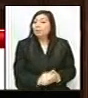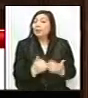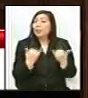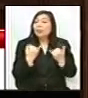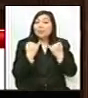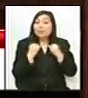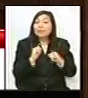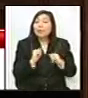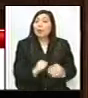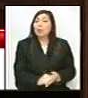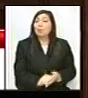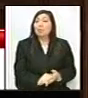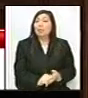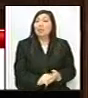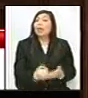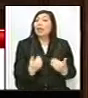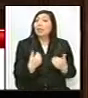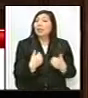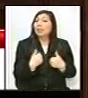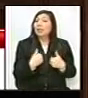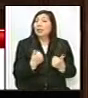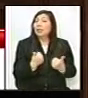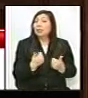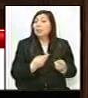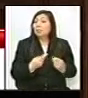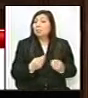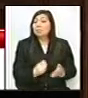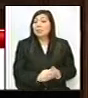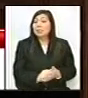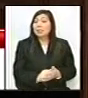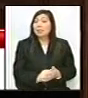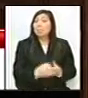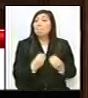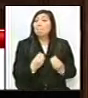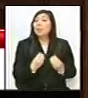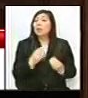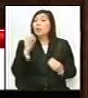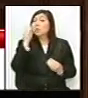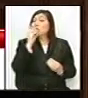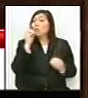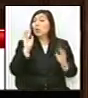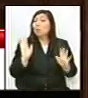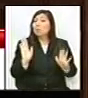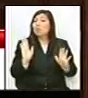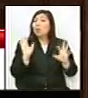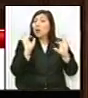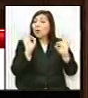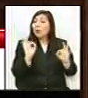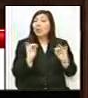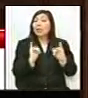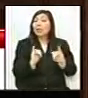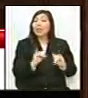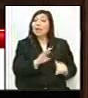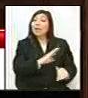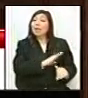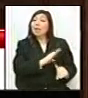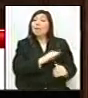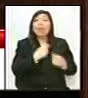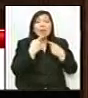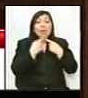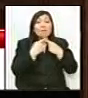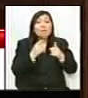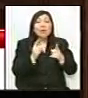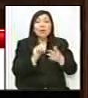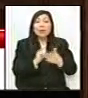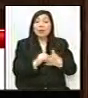Este informe no tiene la calidad de medio de prueba, porque es una opinión justamente que da la fiscal para informar de lo que